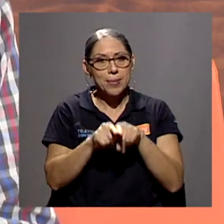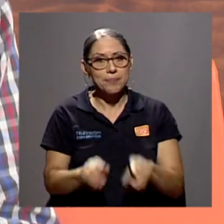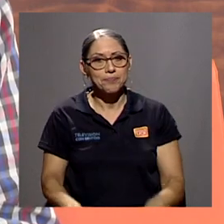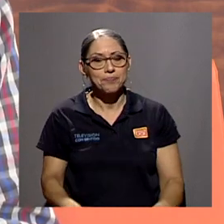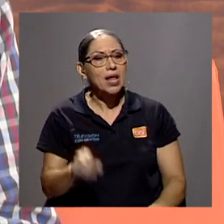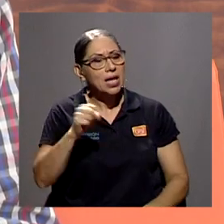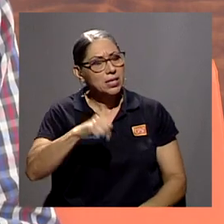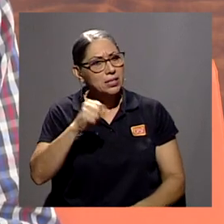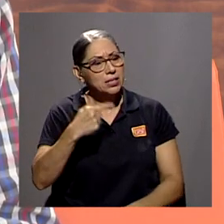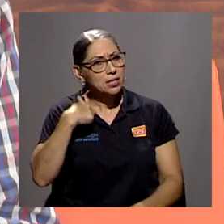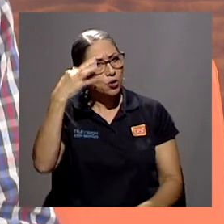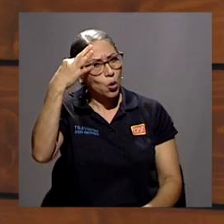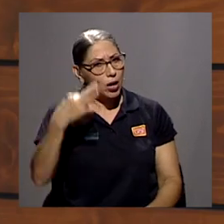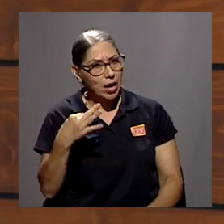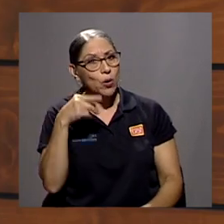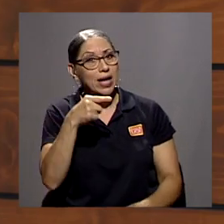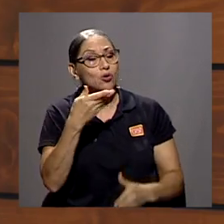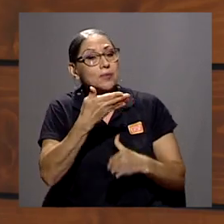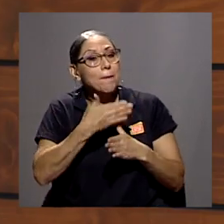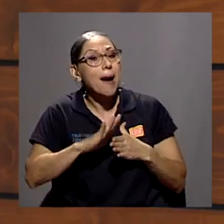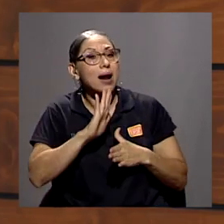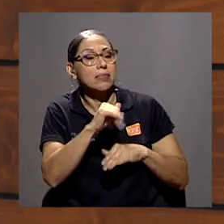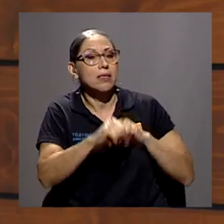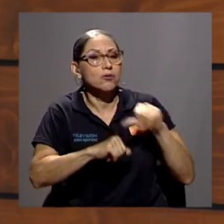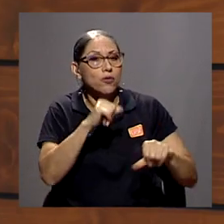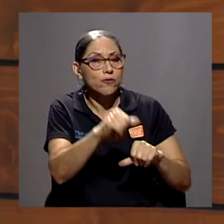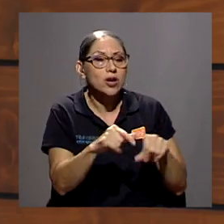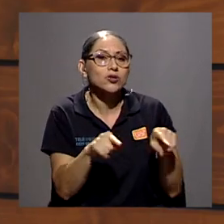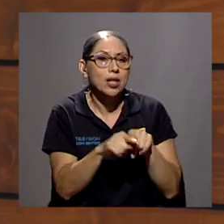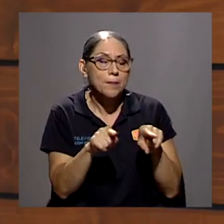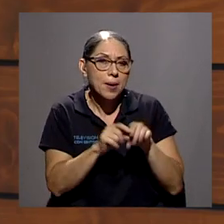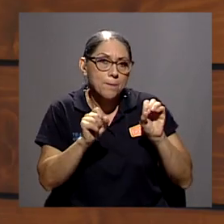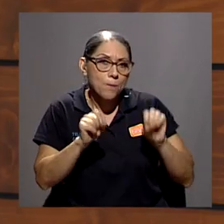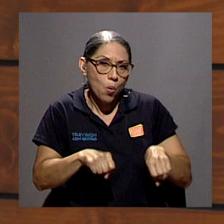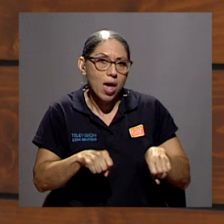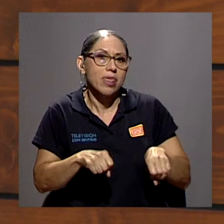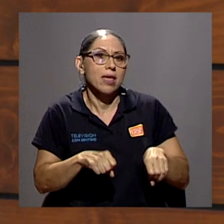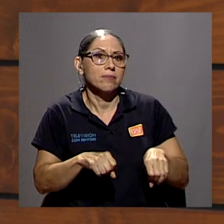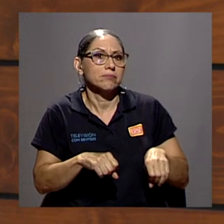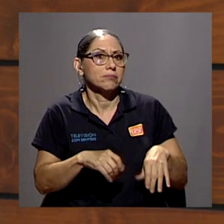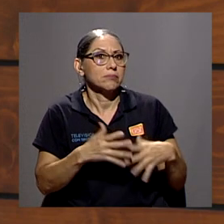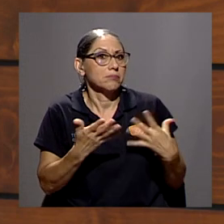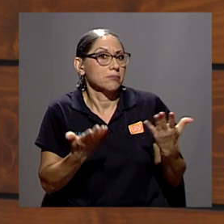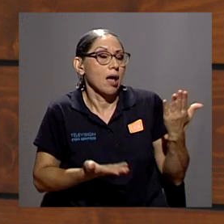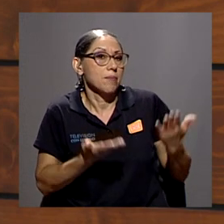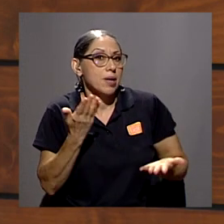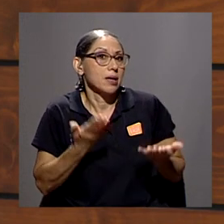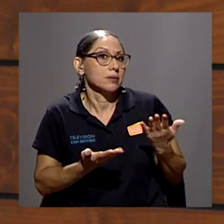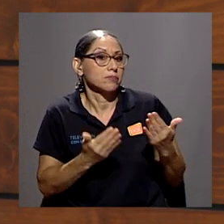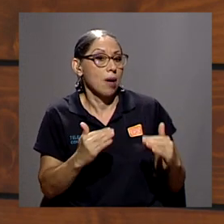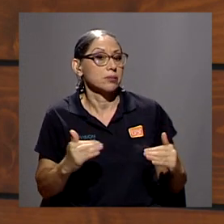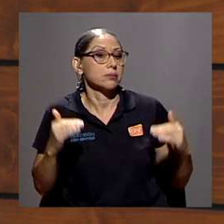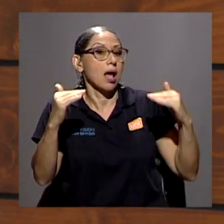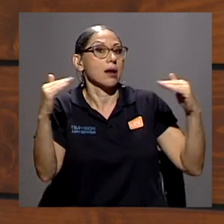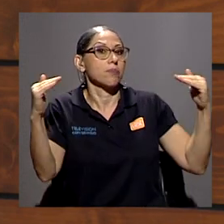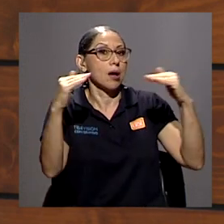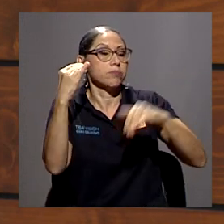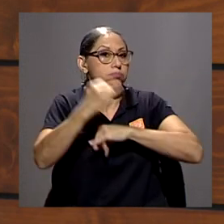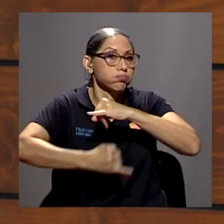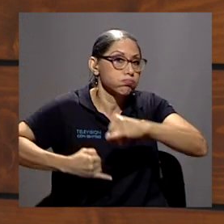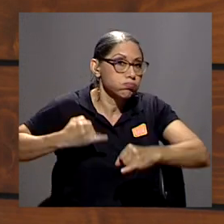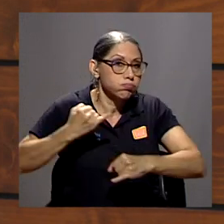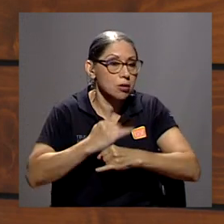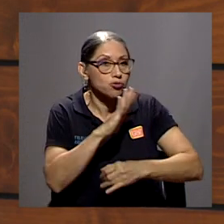creo que bueno es parte de ese esfuerzo que ustedes hacen y también pueden pasar de buenas a primeras a la internalización de